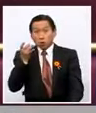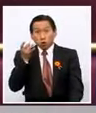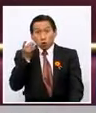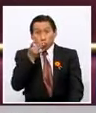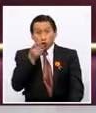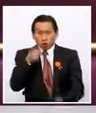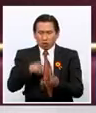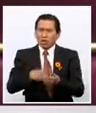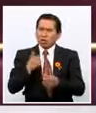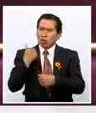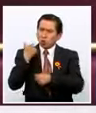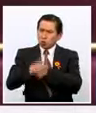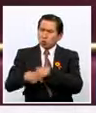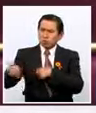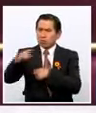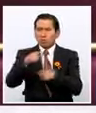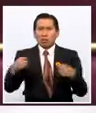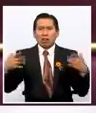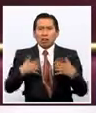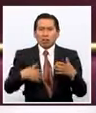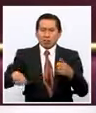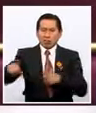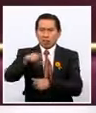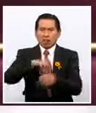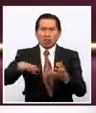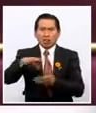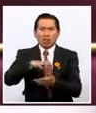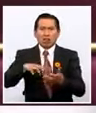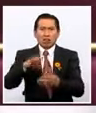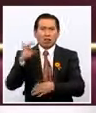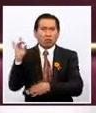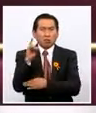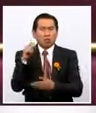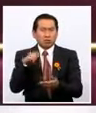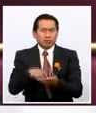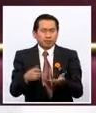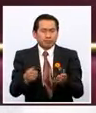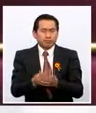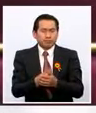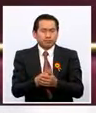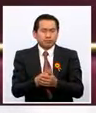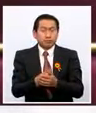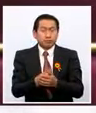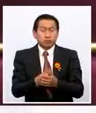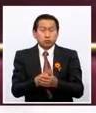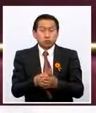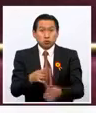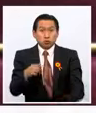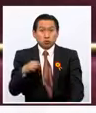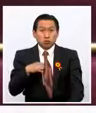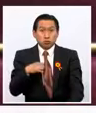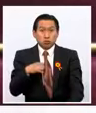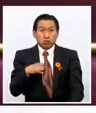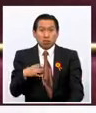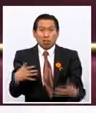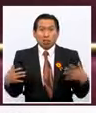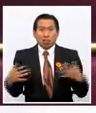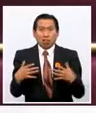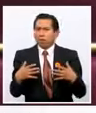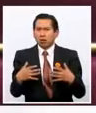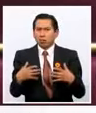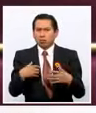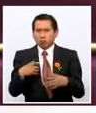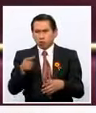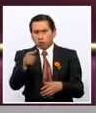de la inseguridad y el crimen en bolivia y por eso no me tiembla la mano a la hora de perseguir